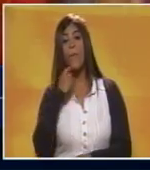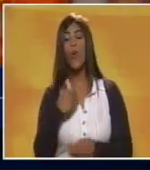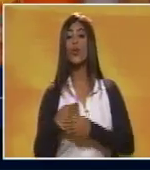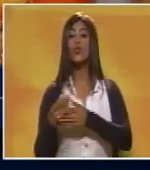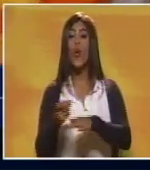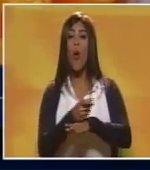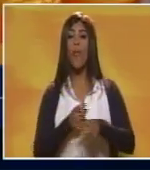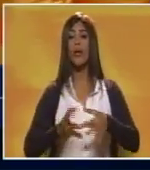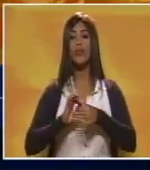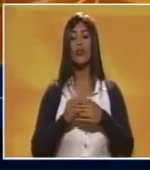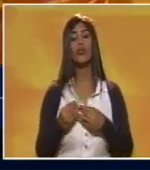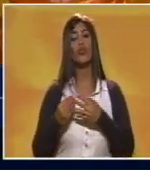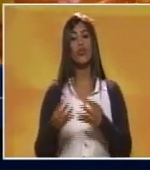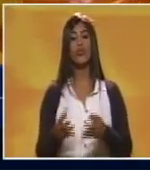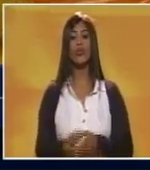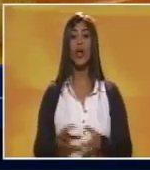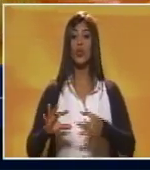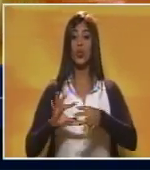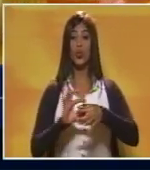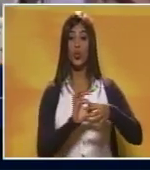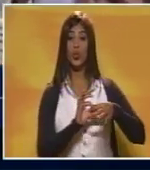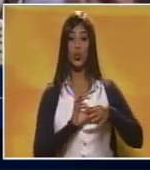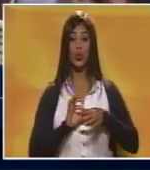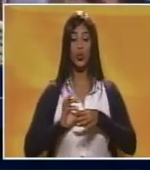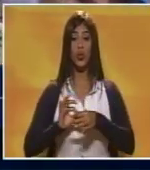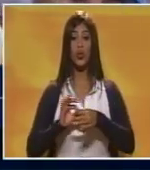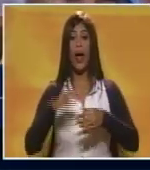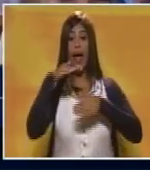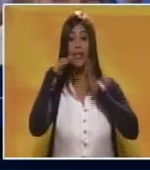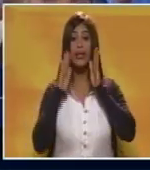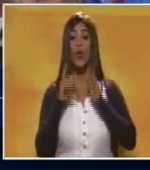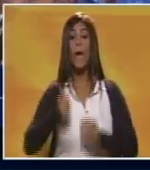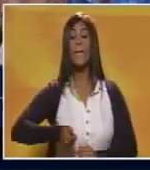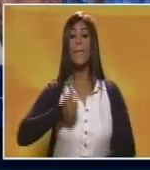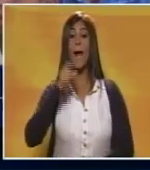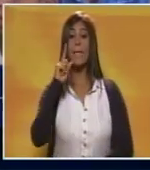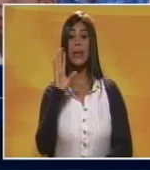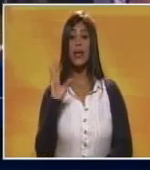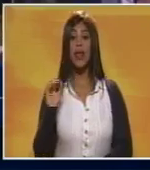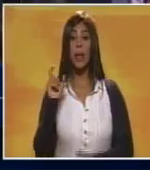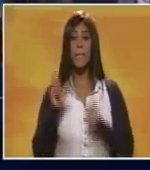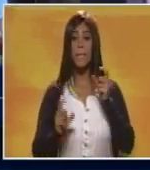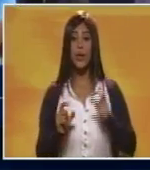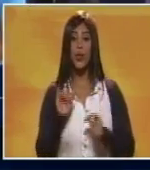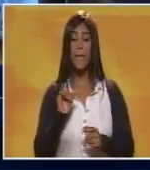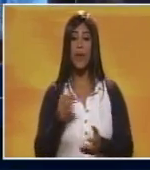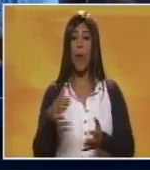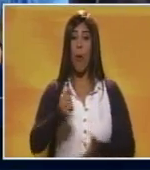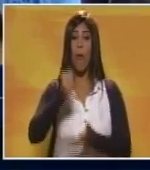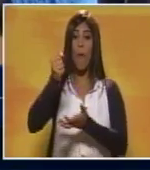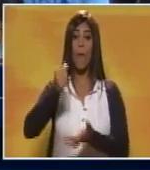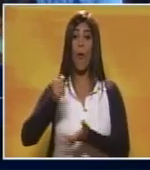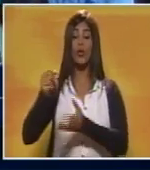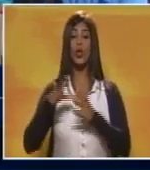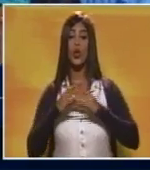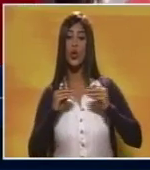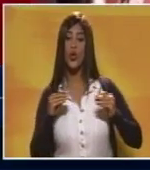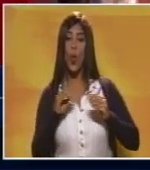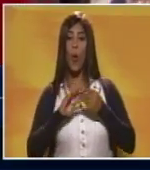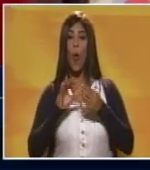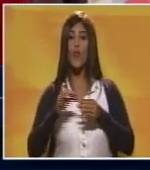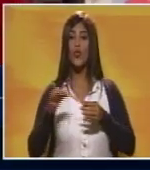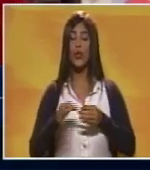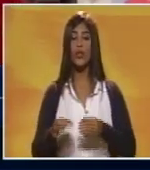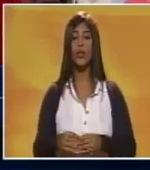con la gobernación. En conjunto, atendemos más de 1.500 personas con este tipo de bolsas en todo nuestro municipio.